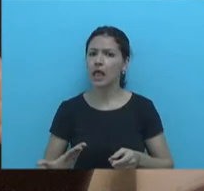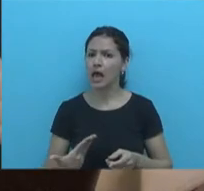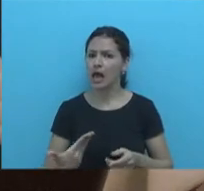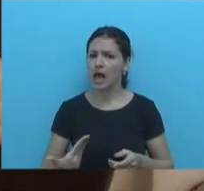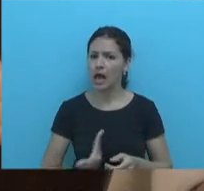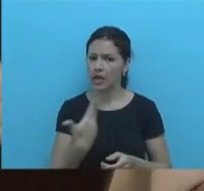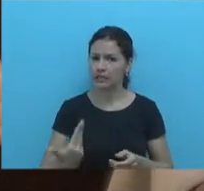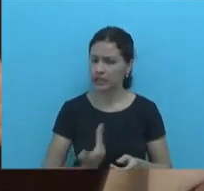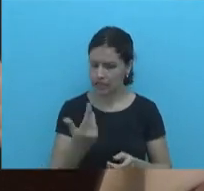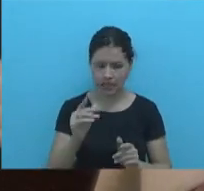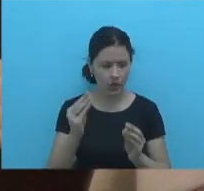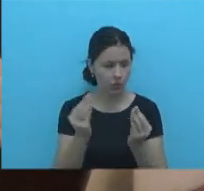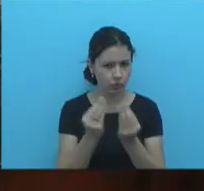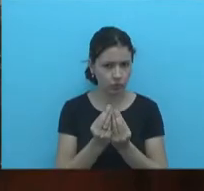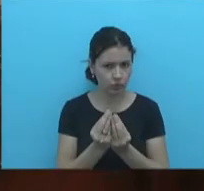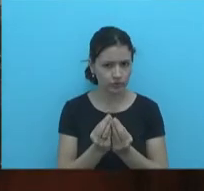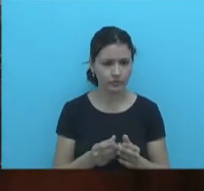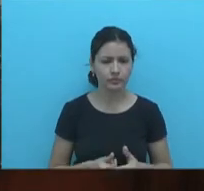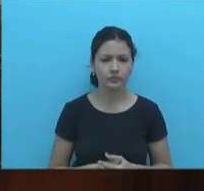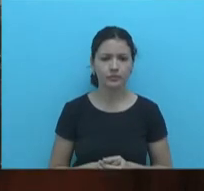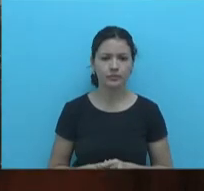No, lo otro era para aclararle que puede existir